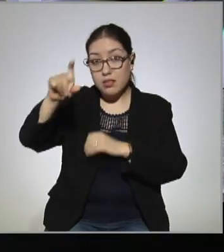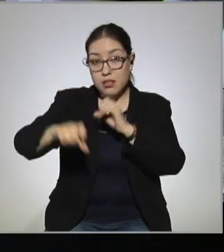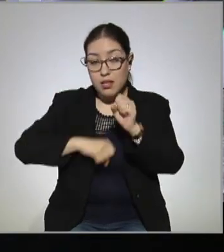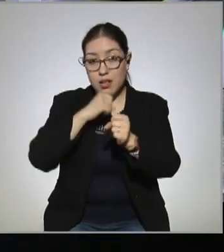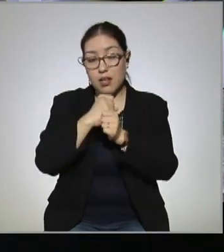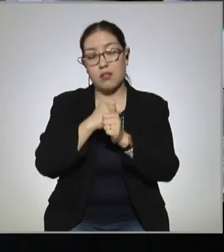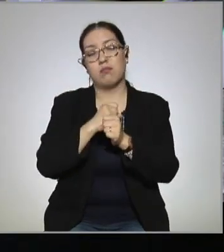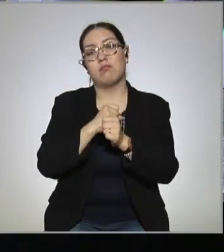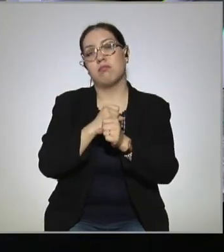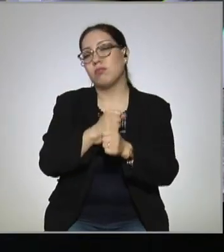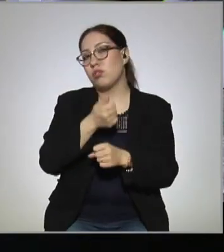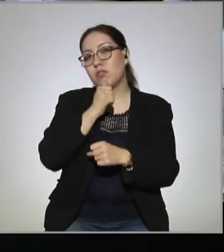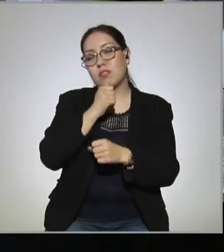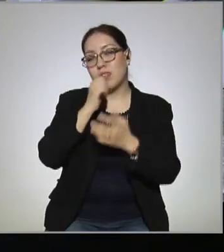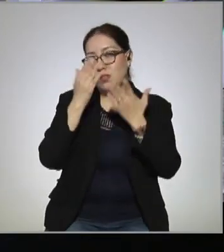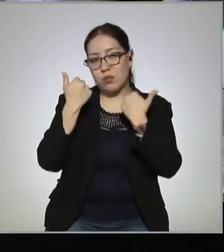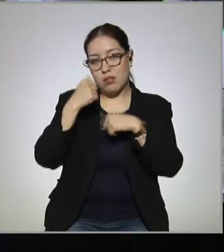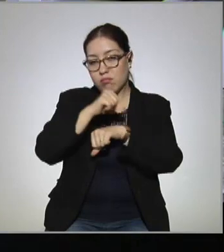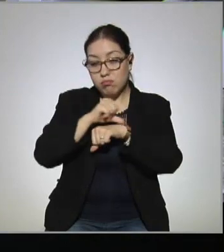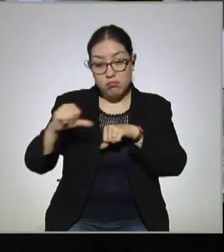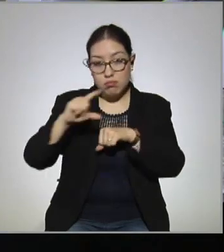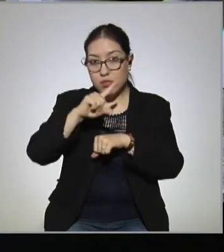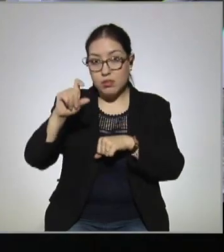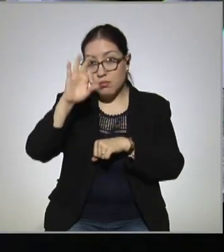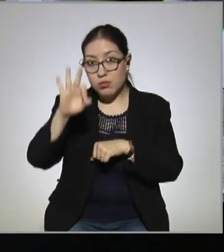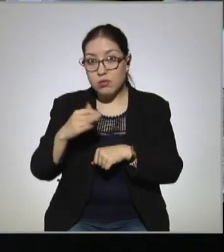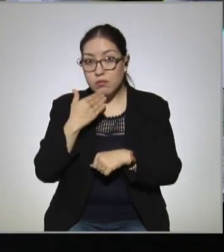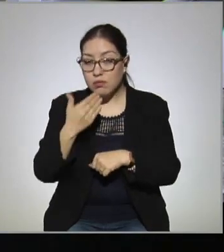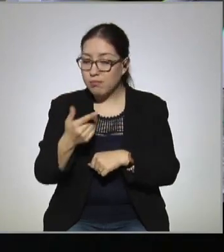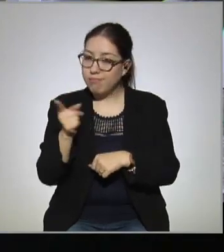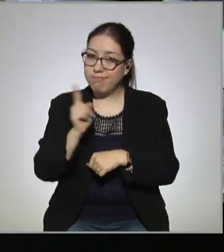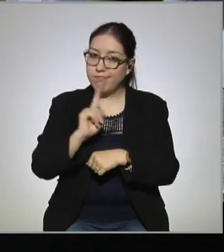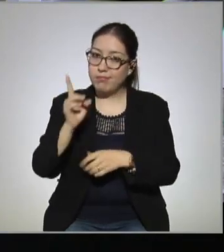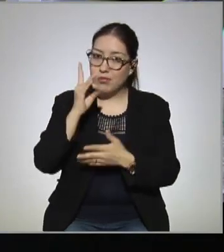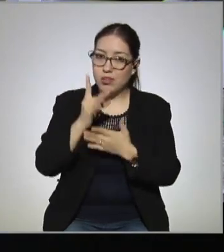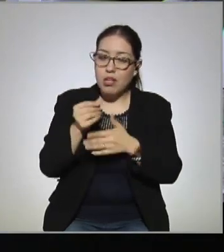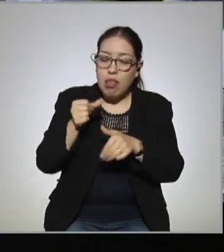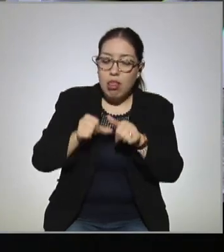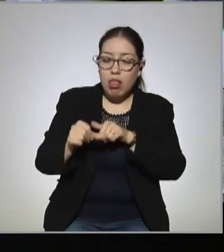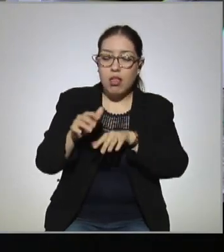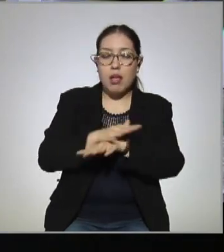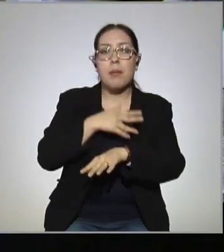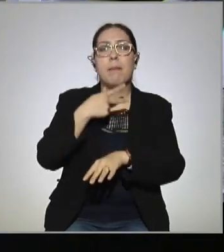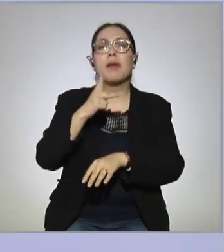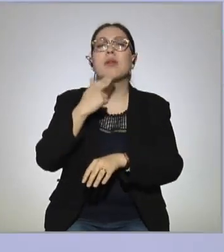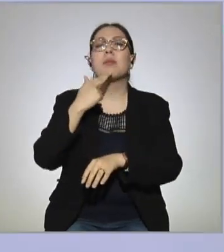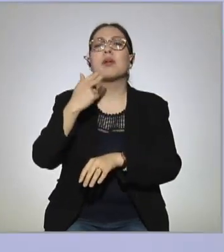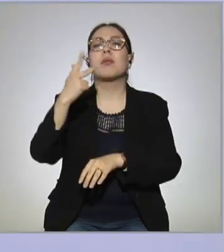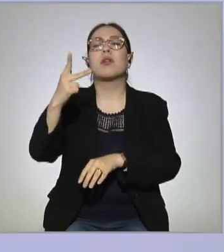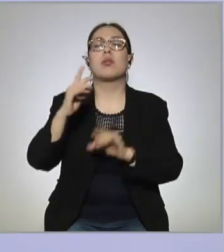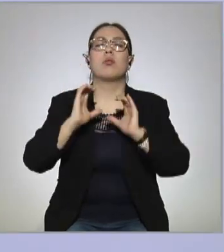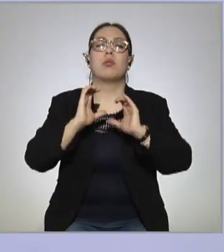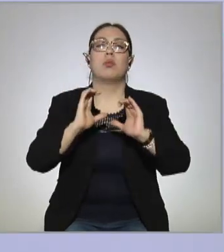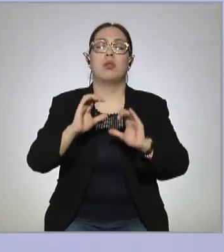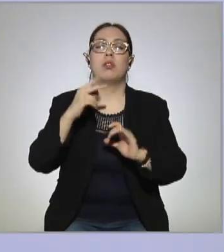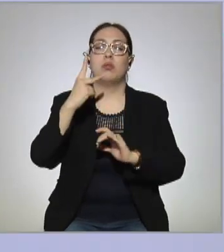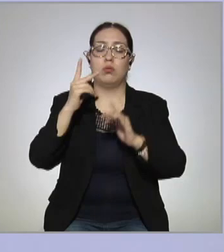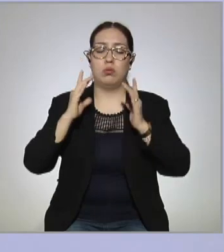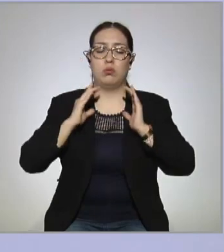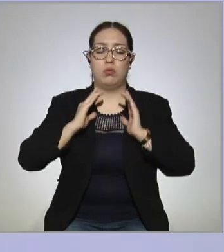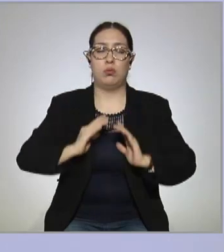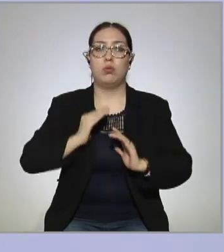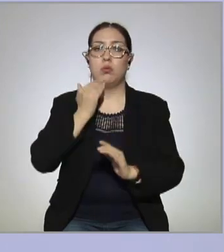opciones quirúrgicas no son sustituciones, son reparaciones. Lo mejor es preservar nuestros tendones mango